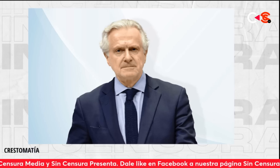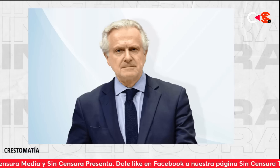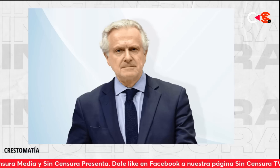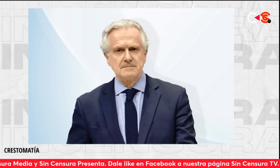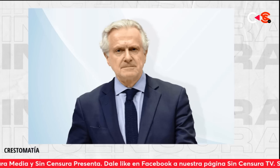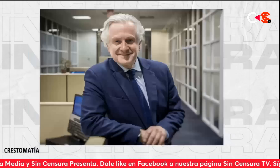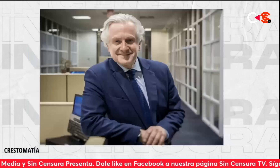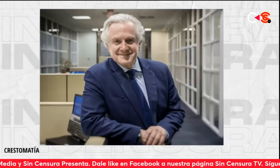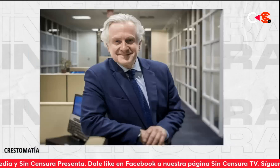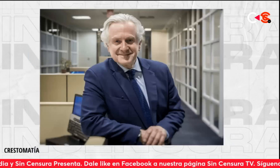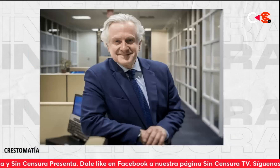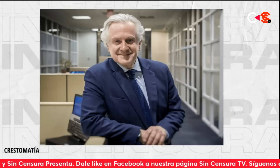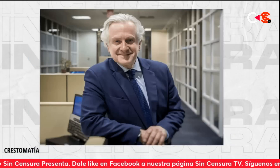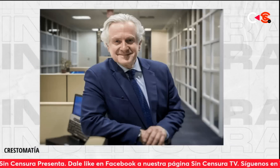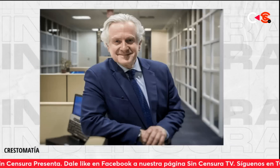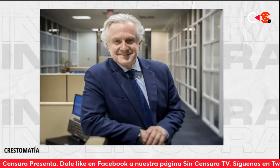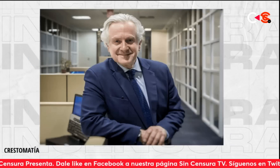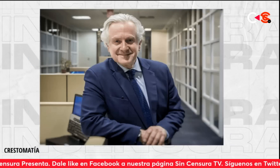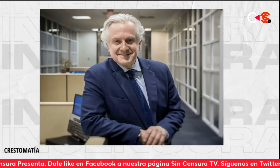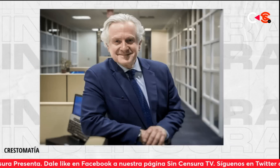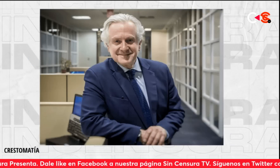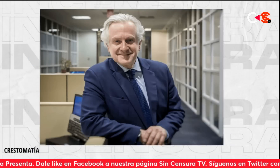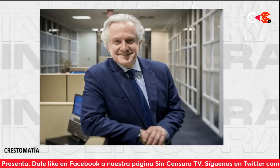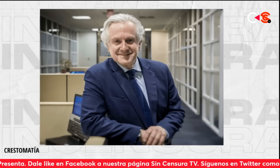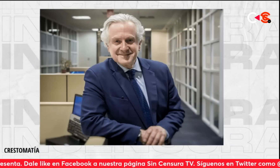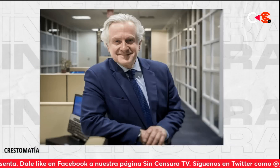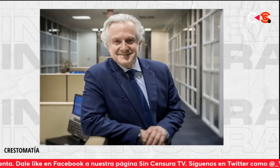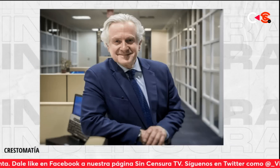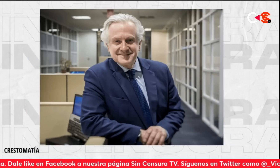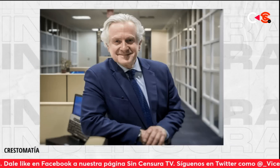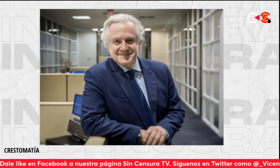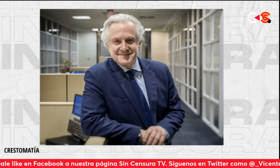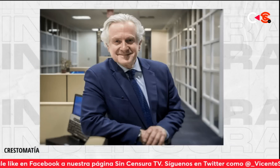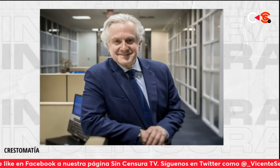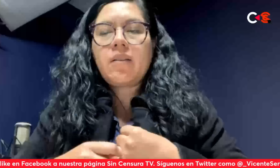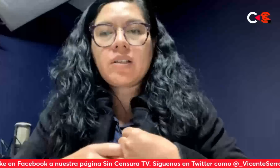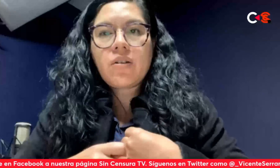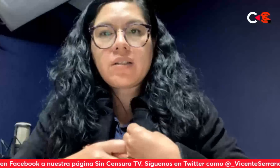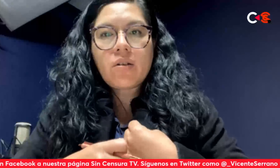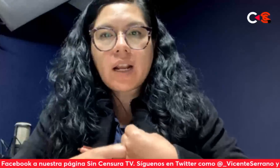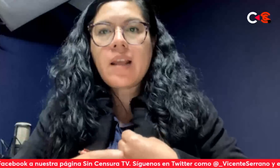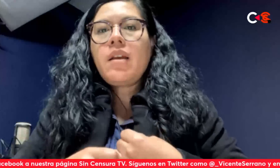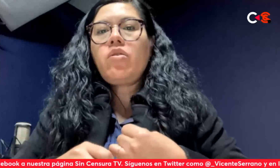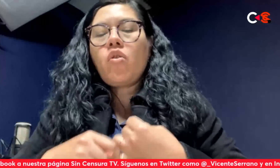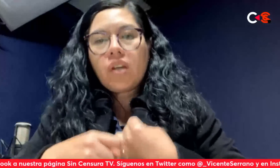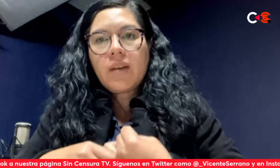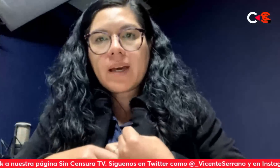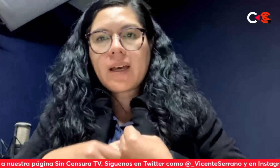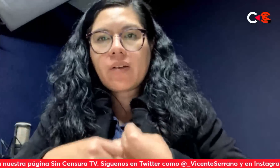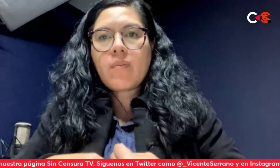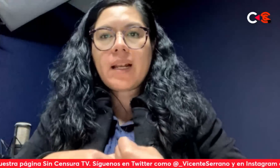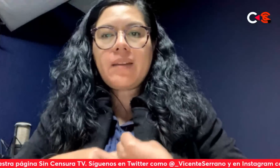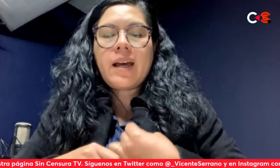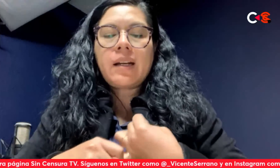personaje que mintió como lo hizo Felipe Calderón al decir que el Partido Acción Nacional no